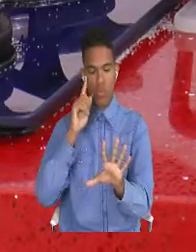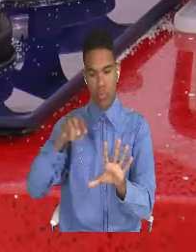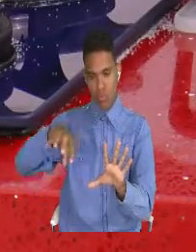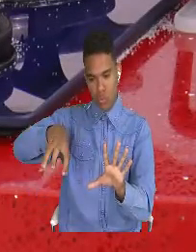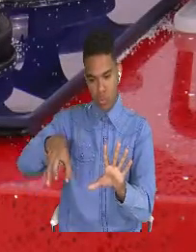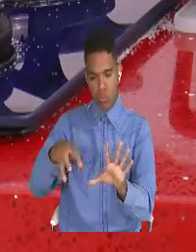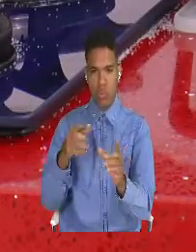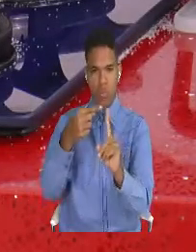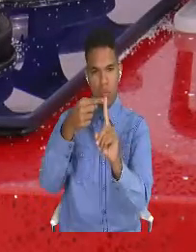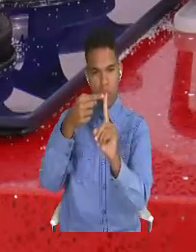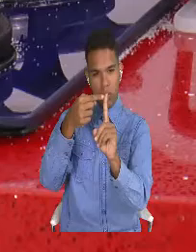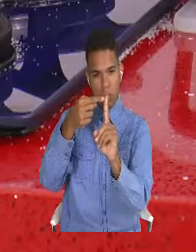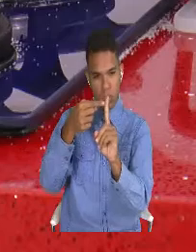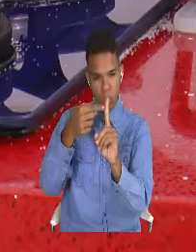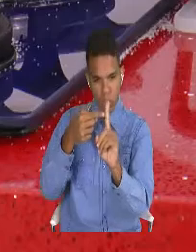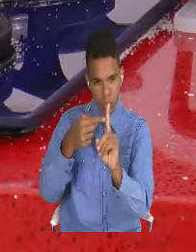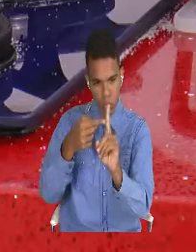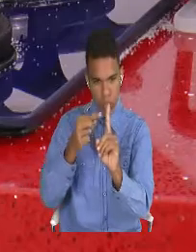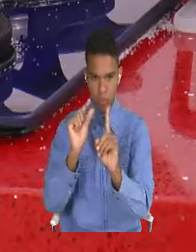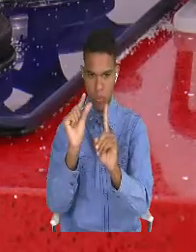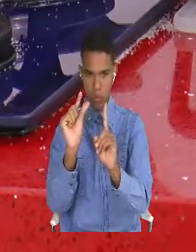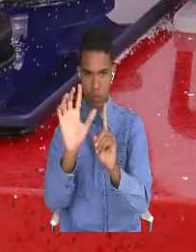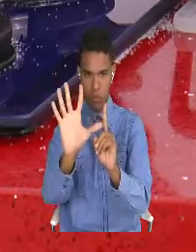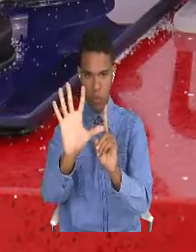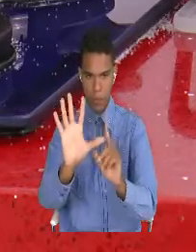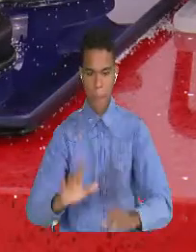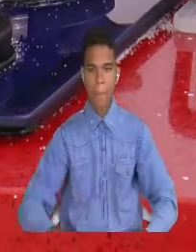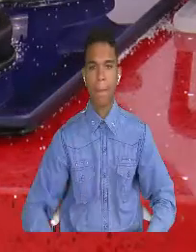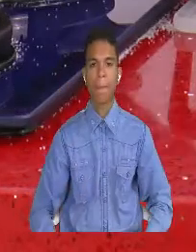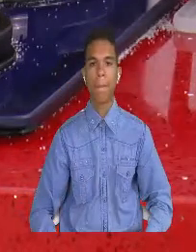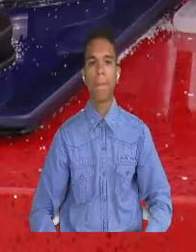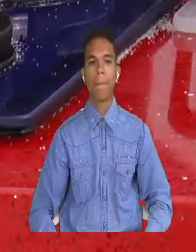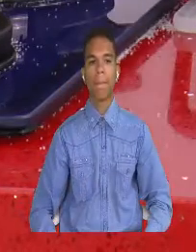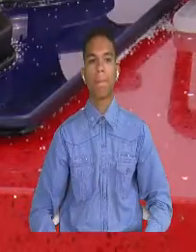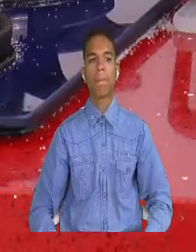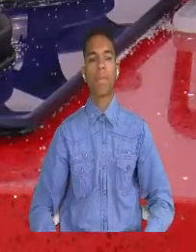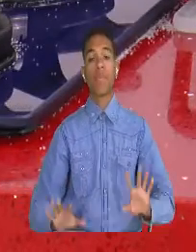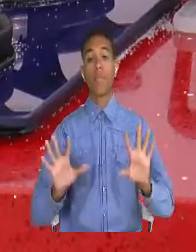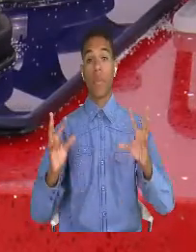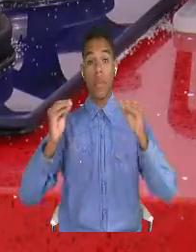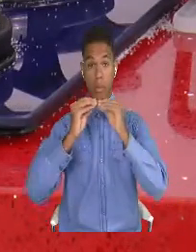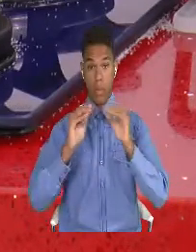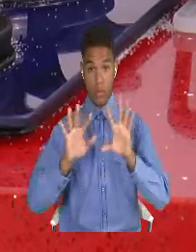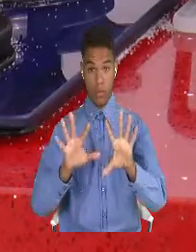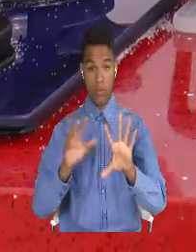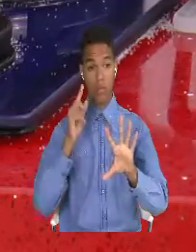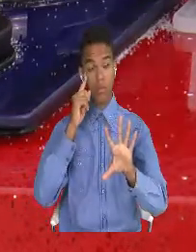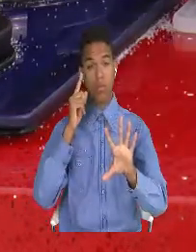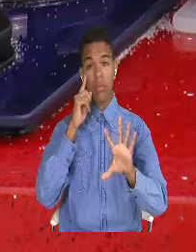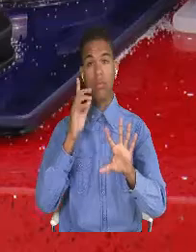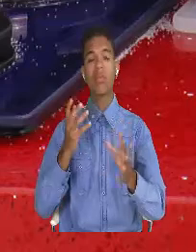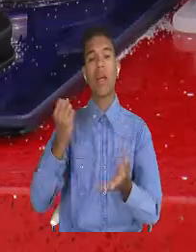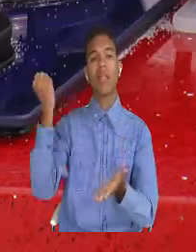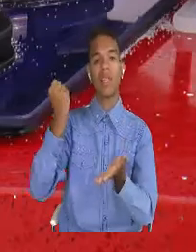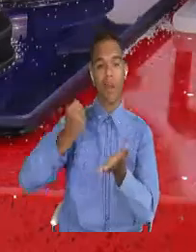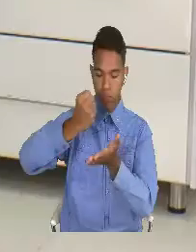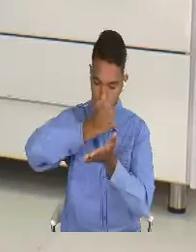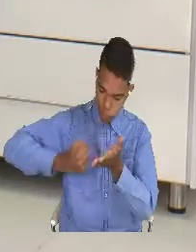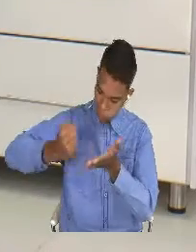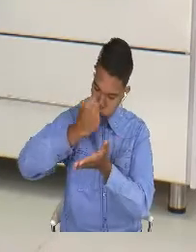temperatura, ¿sí? O sea, aquí llegamos a este punto. Ya ahorita vamos a llevar nuestra salsa, ¿ok?